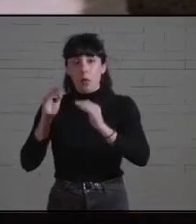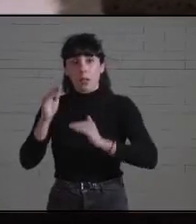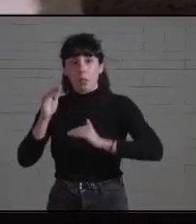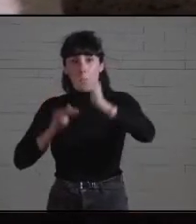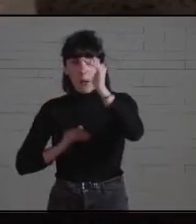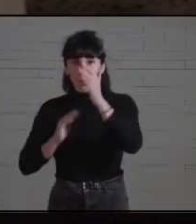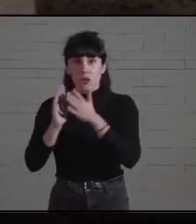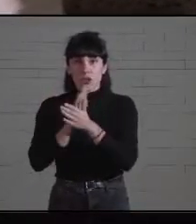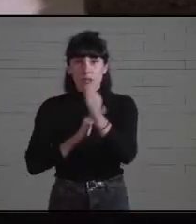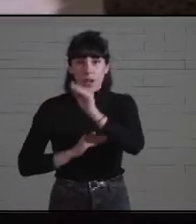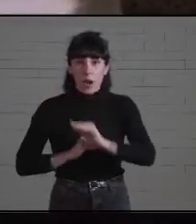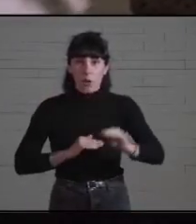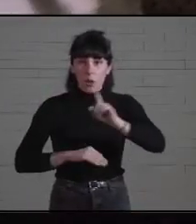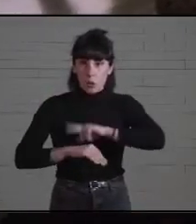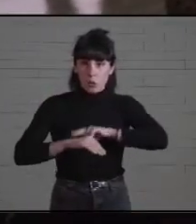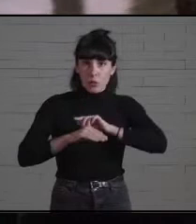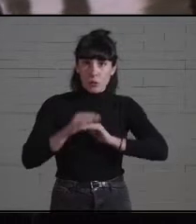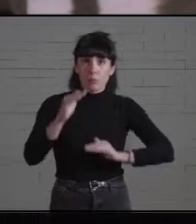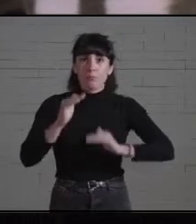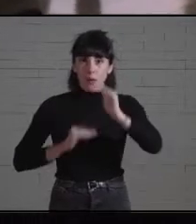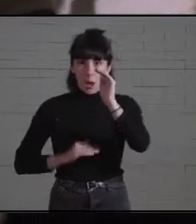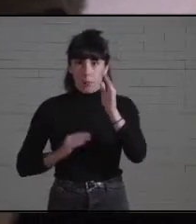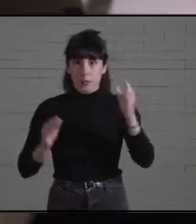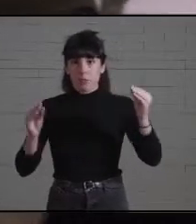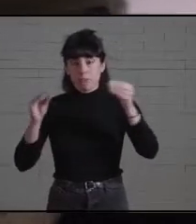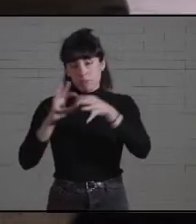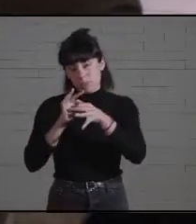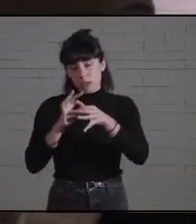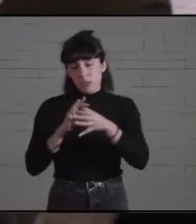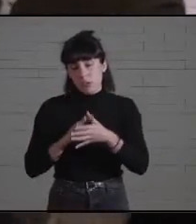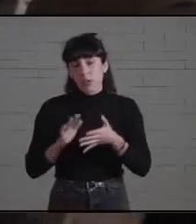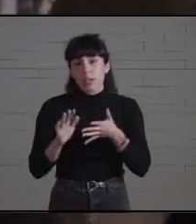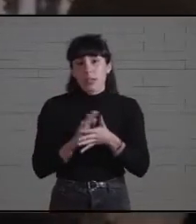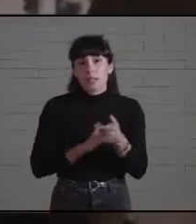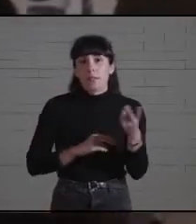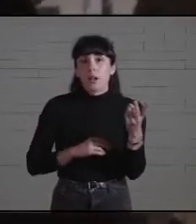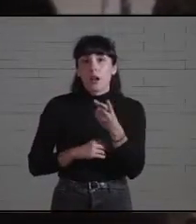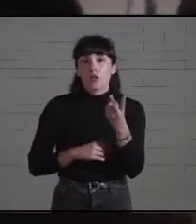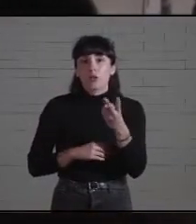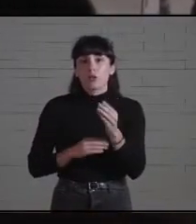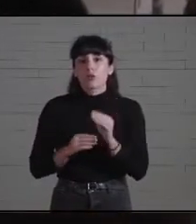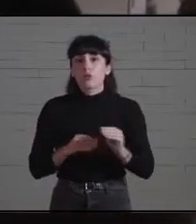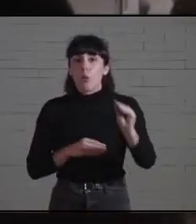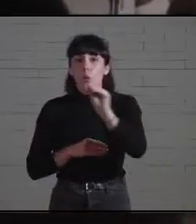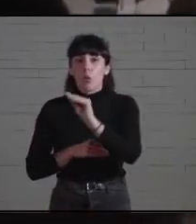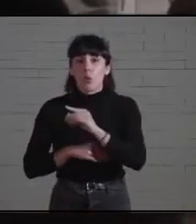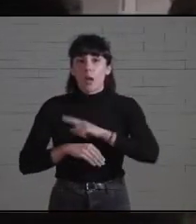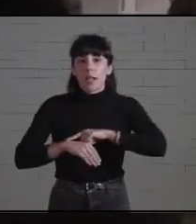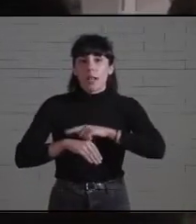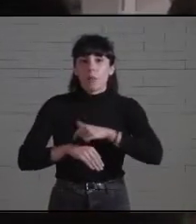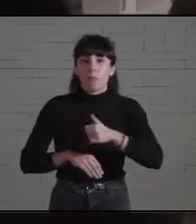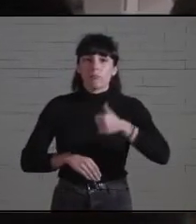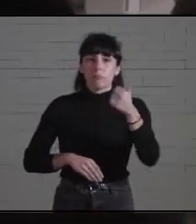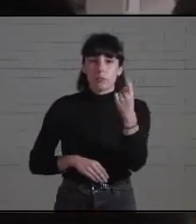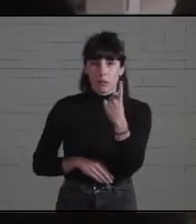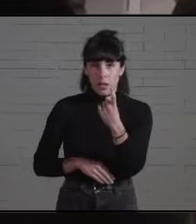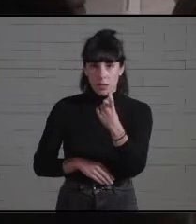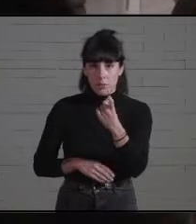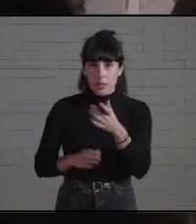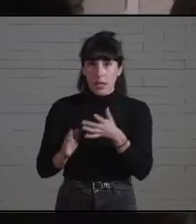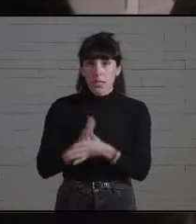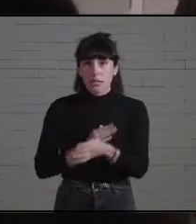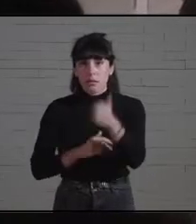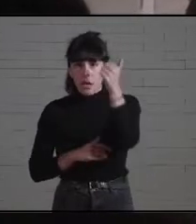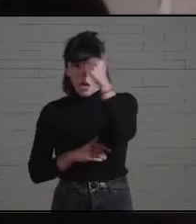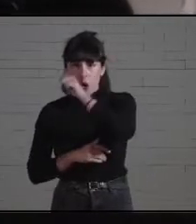tanto hombres como mujeres han visto que han necesitado cuidar más tiempo. Entonces, ¿es que los hombres se